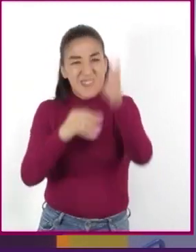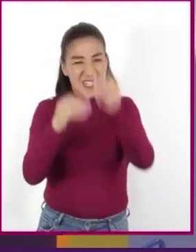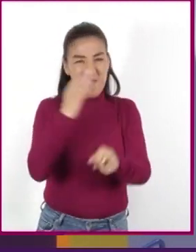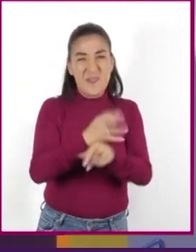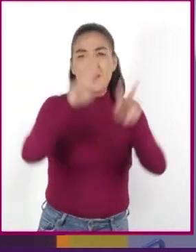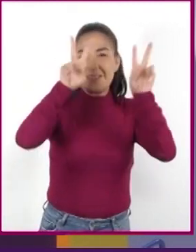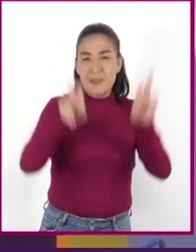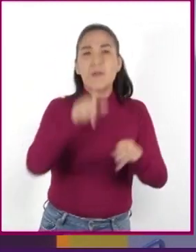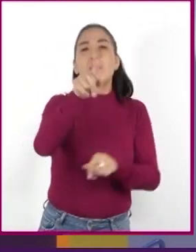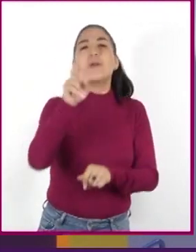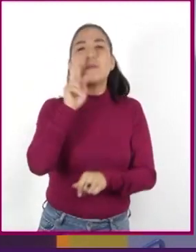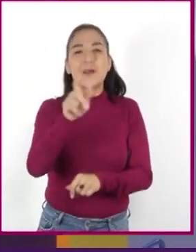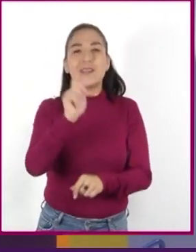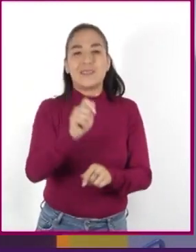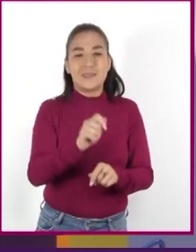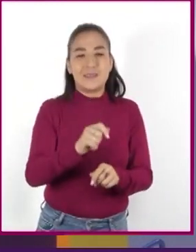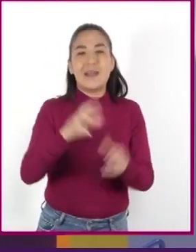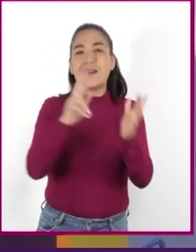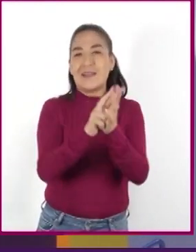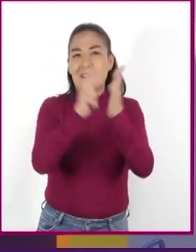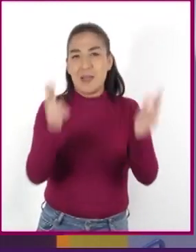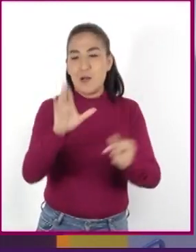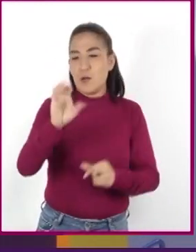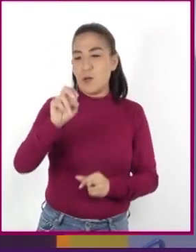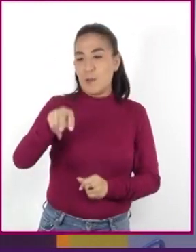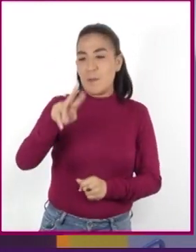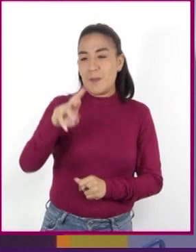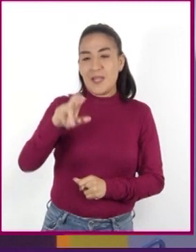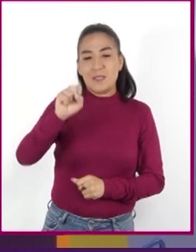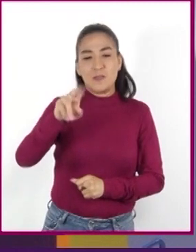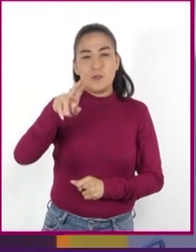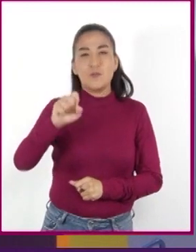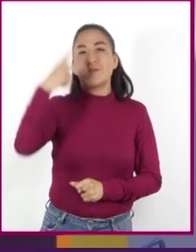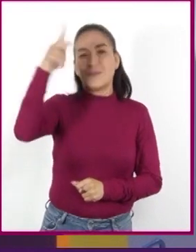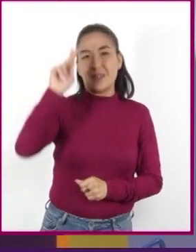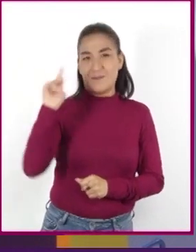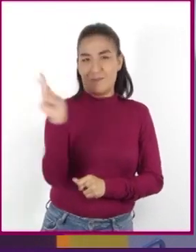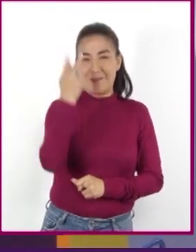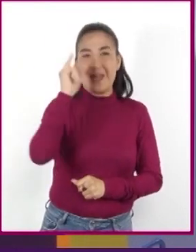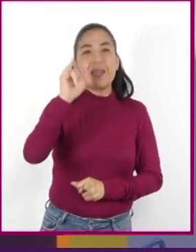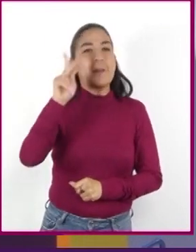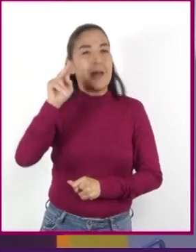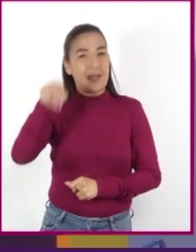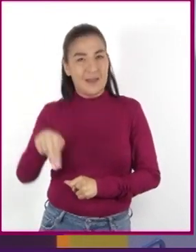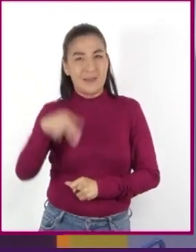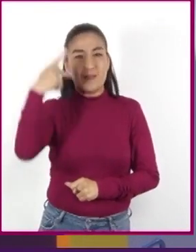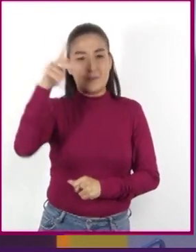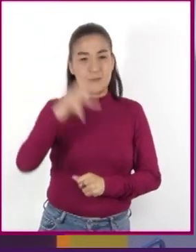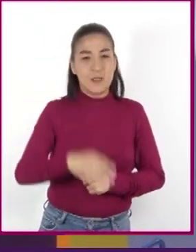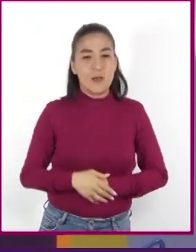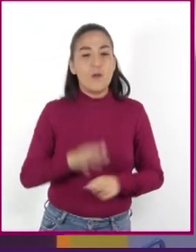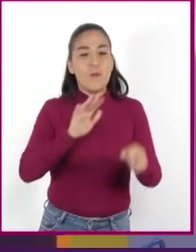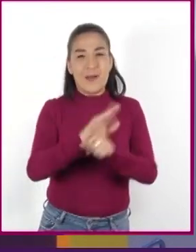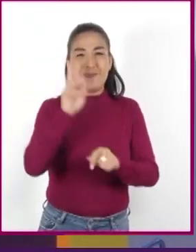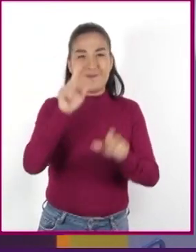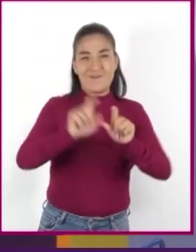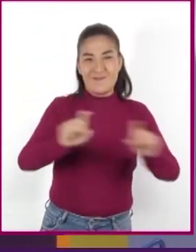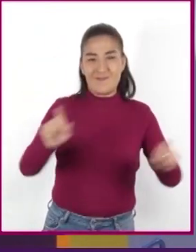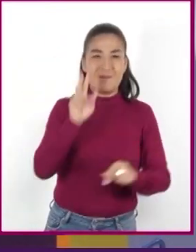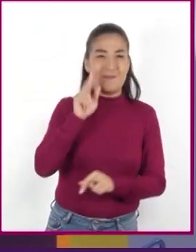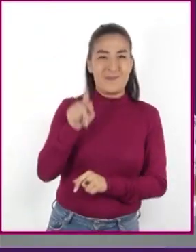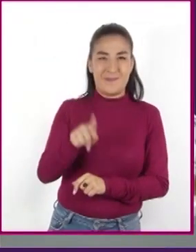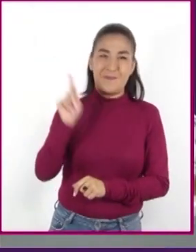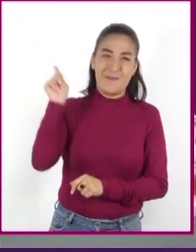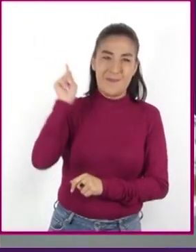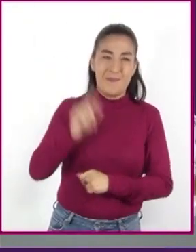un viaje por el universo de la revista Conversus del Instituto Politécnico Nacional, con la dirección electrónica que aparece en su pantalla.